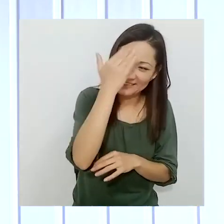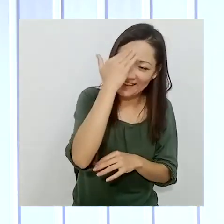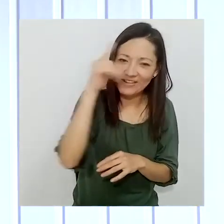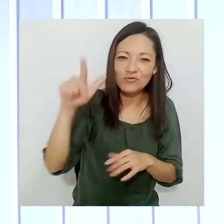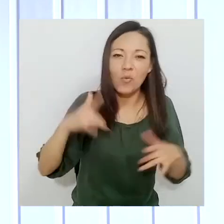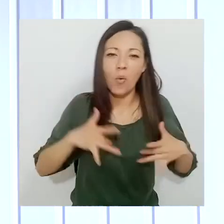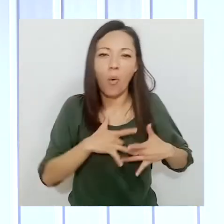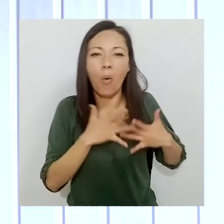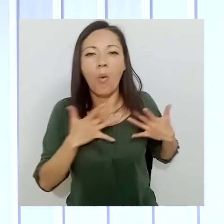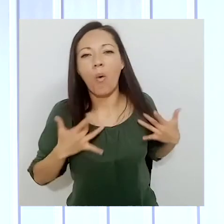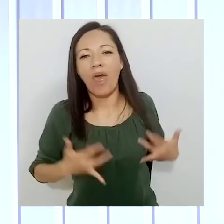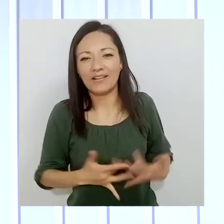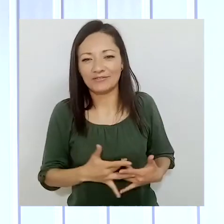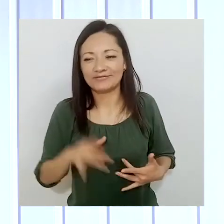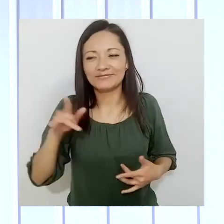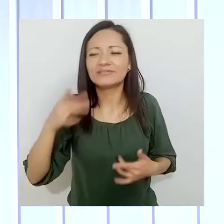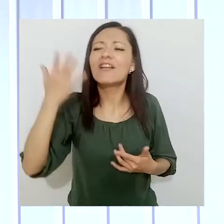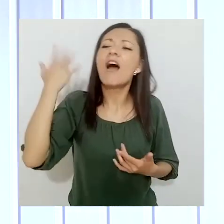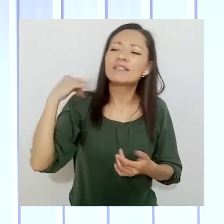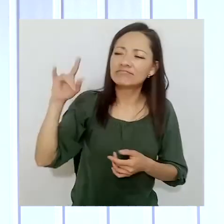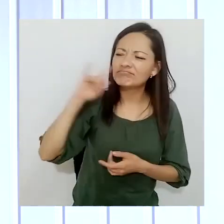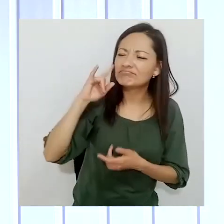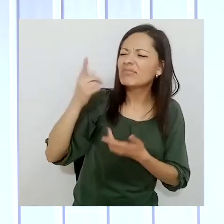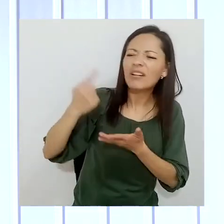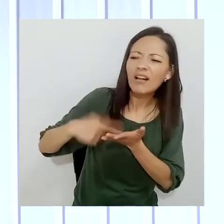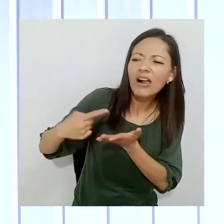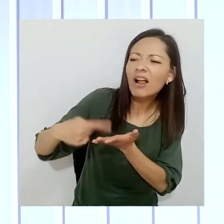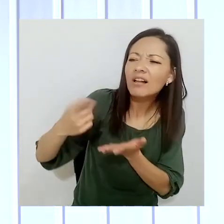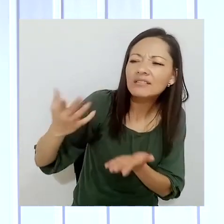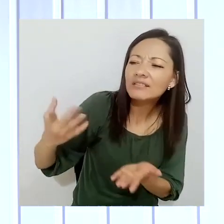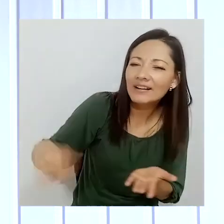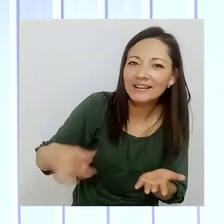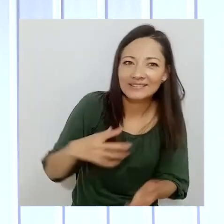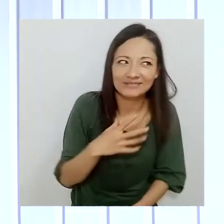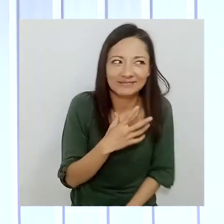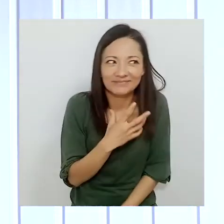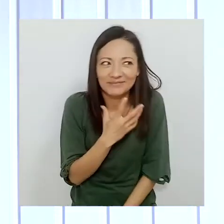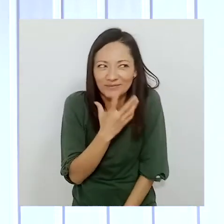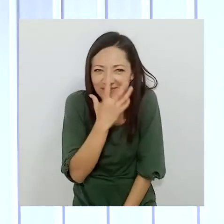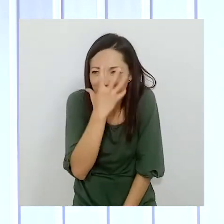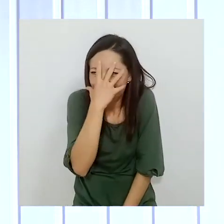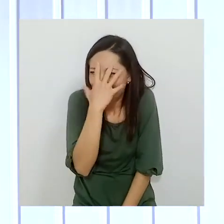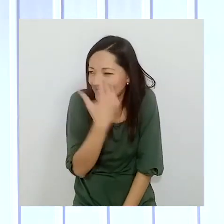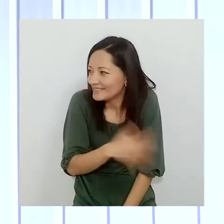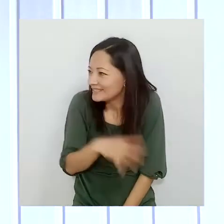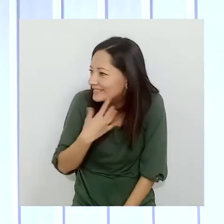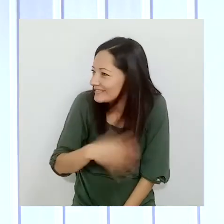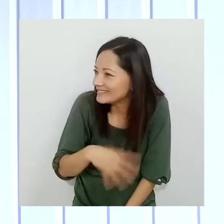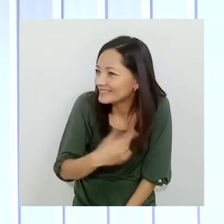que estaban discutiendo por el camino. Y ellos, ¡y qué oso! Nos estaba escuchando. ¡Qué pena!